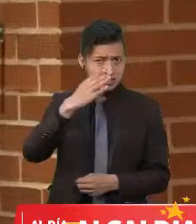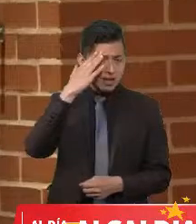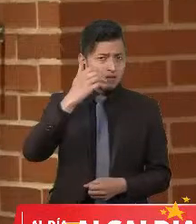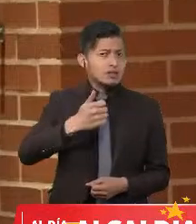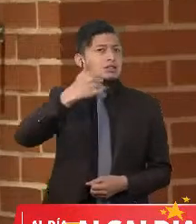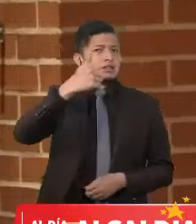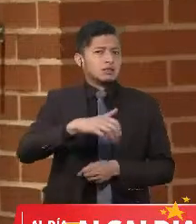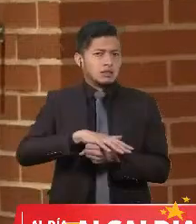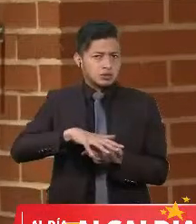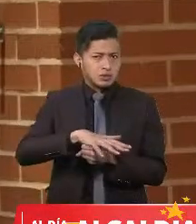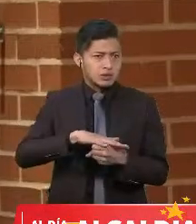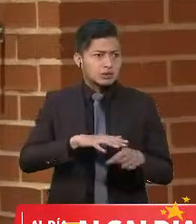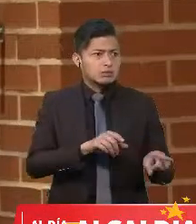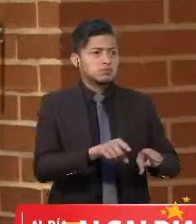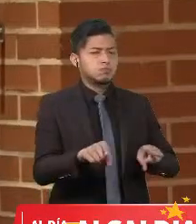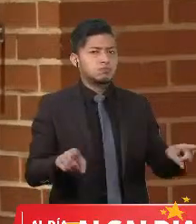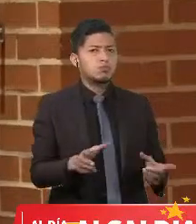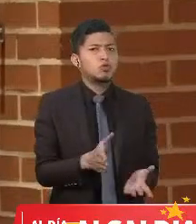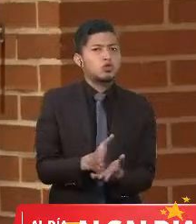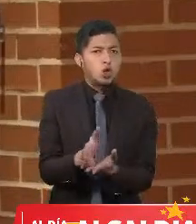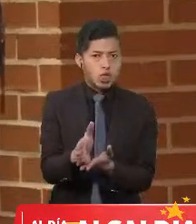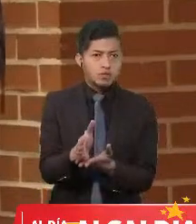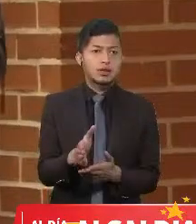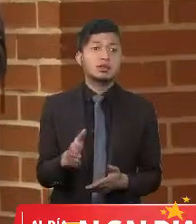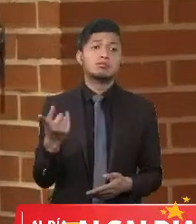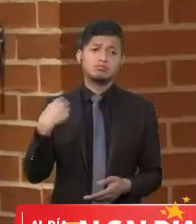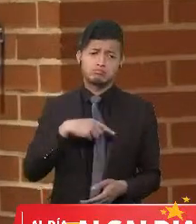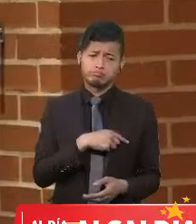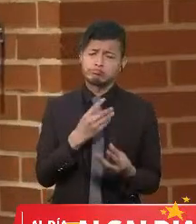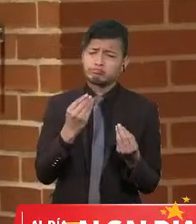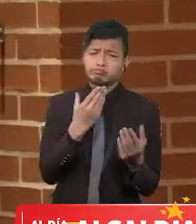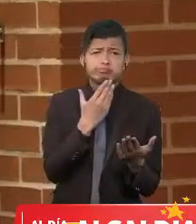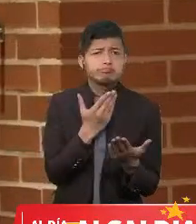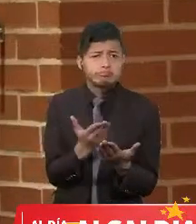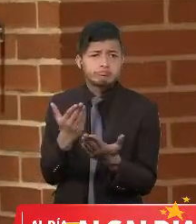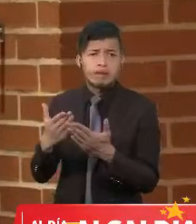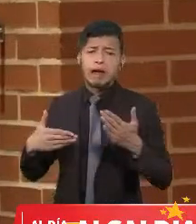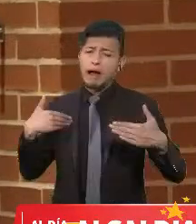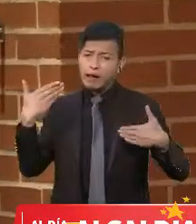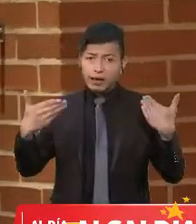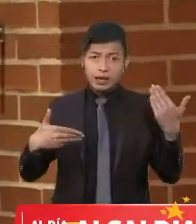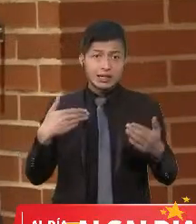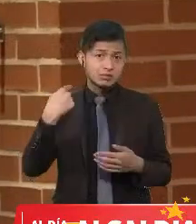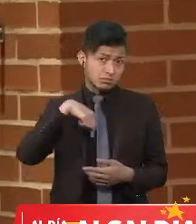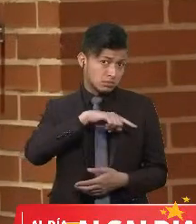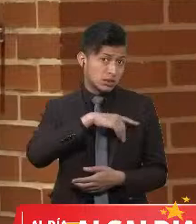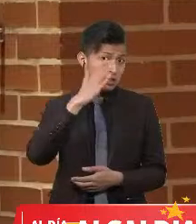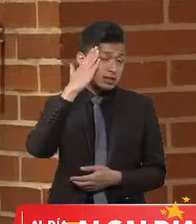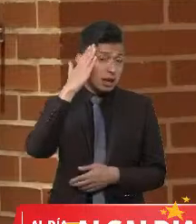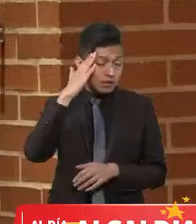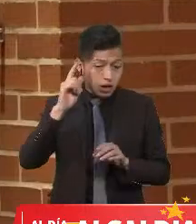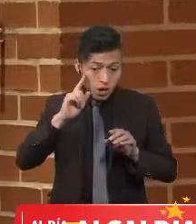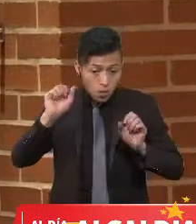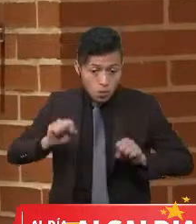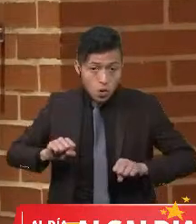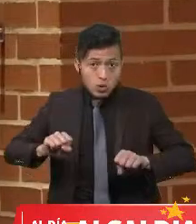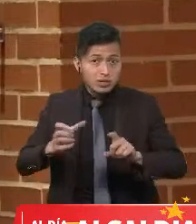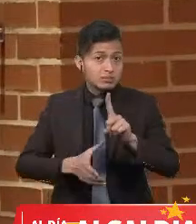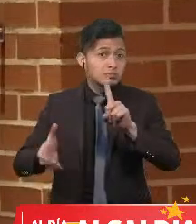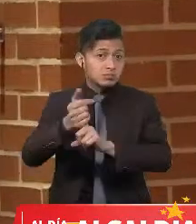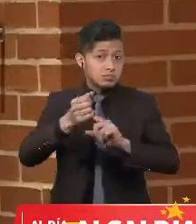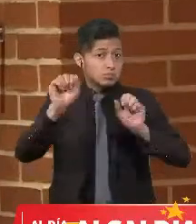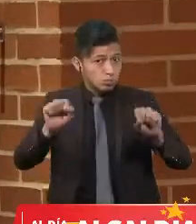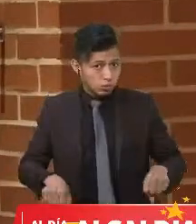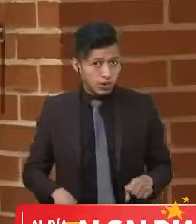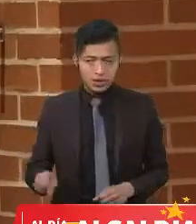duda, es a que recibamos esto con profundo agradecimiento, con alegría, y sabemos que se le va a sacar el máximo provecho, señora alcaldesa y